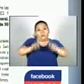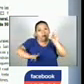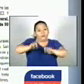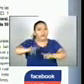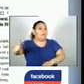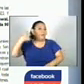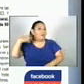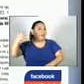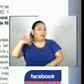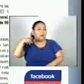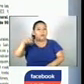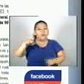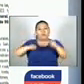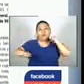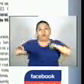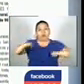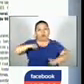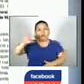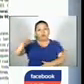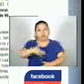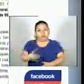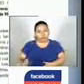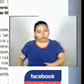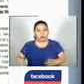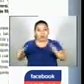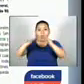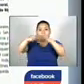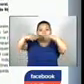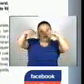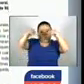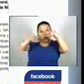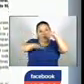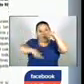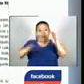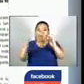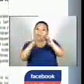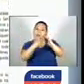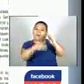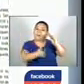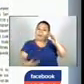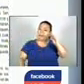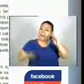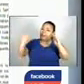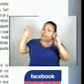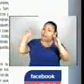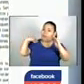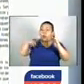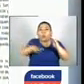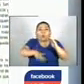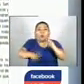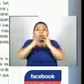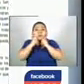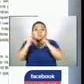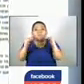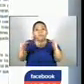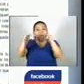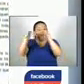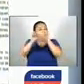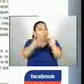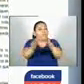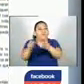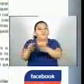San Miguel y Teatro Presidente, el Palacio Nacional, Antigua Casa Presidencial, parques arqueológicos y casas de la